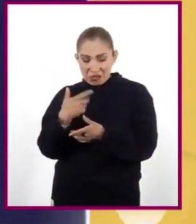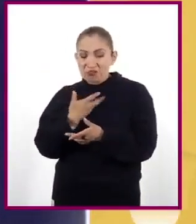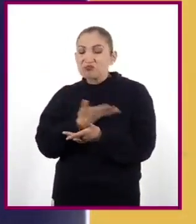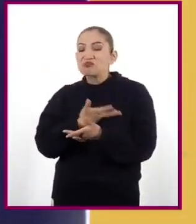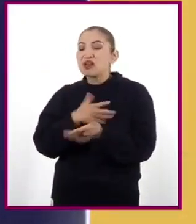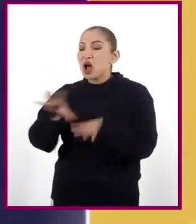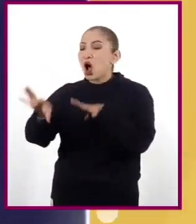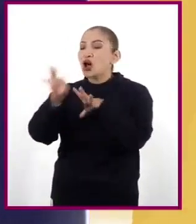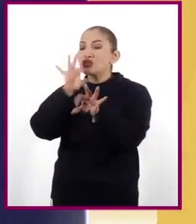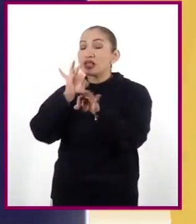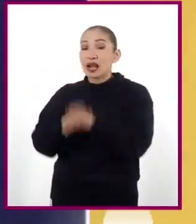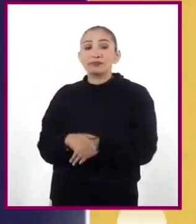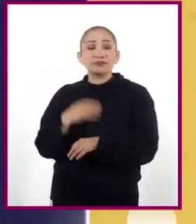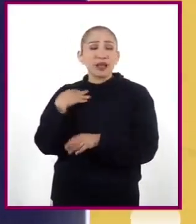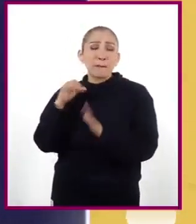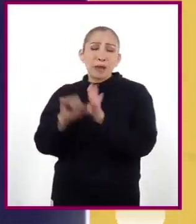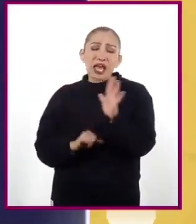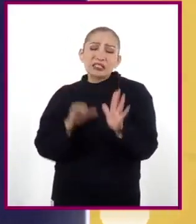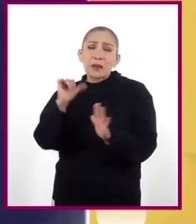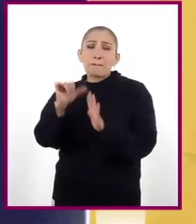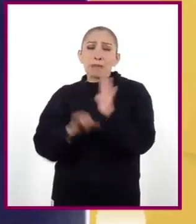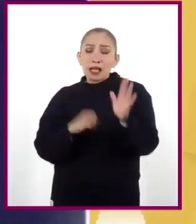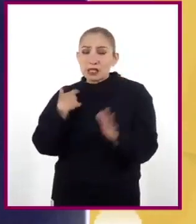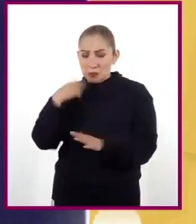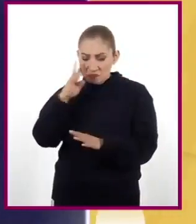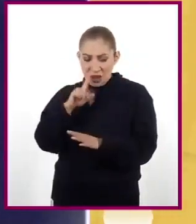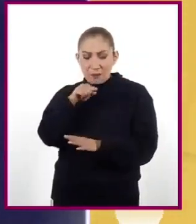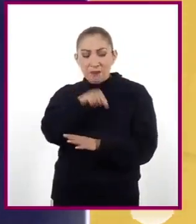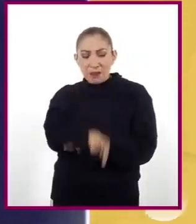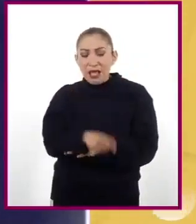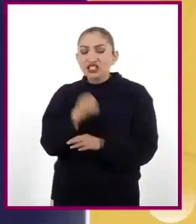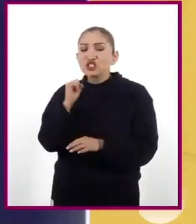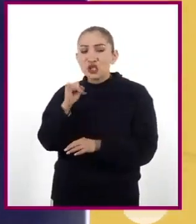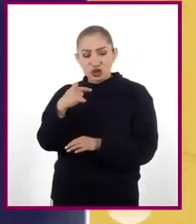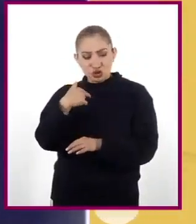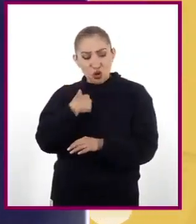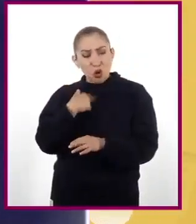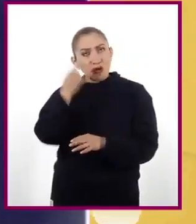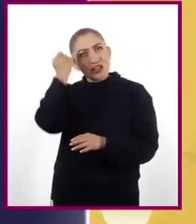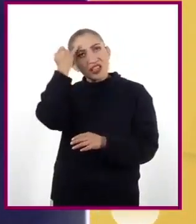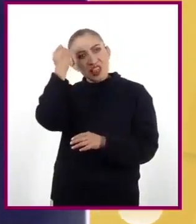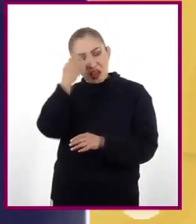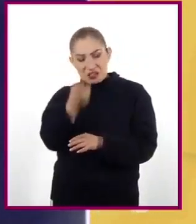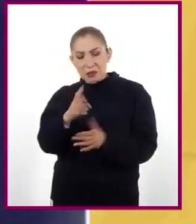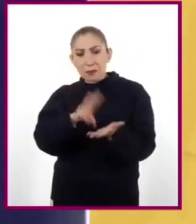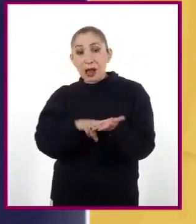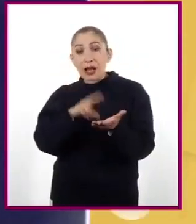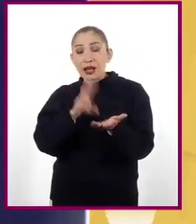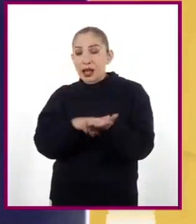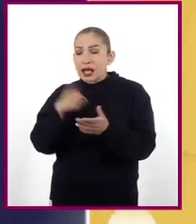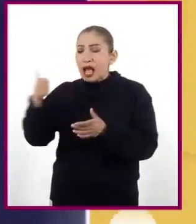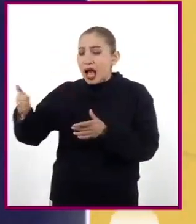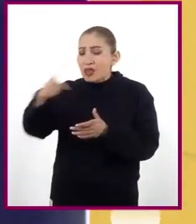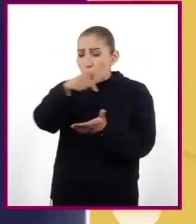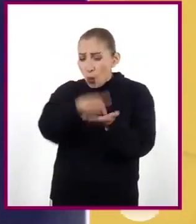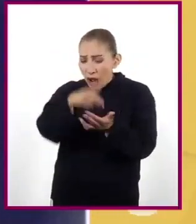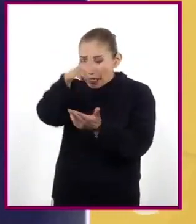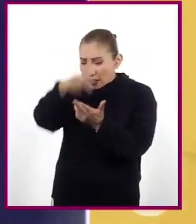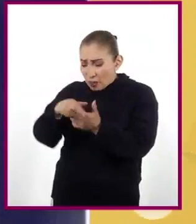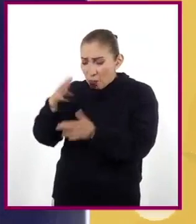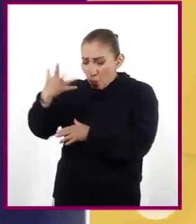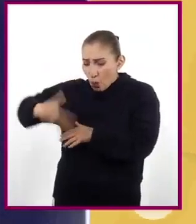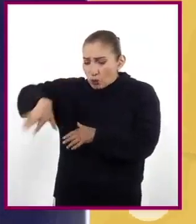marido. Durante varios meses empeñó en demostrar el acierto de sus conjeturas. Exploró palmo a palmo la